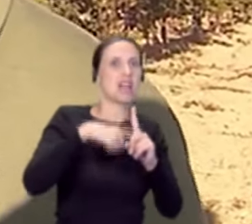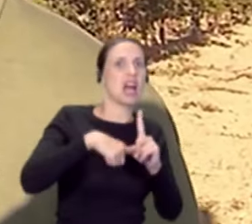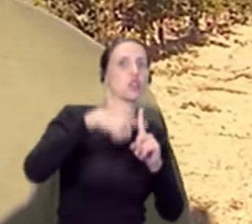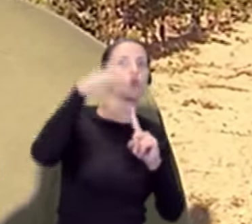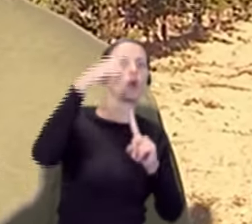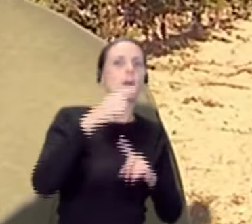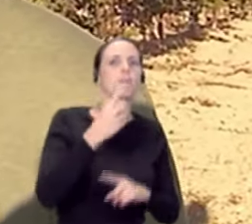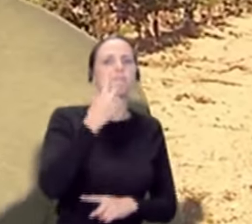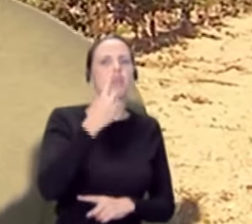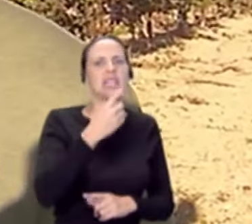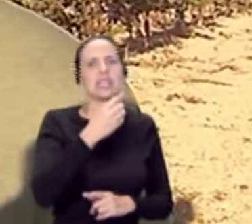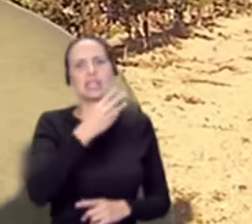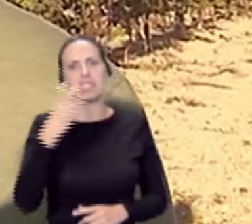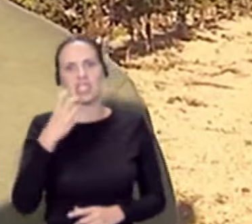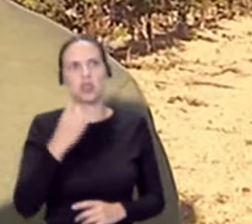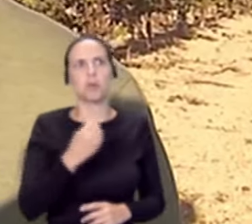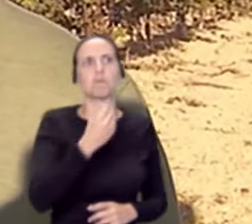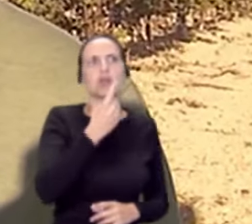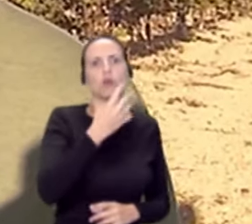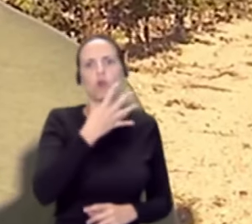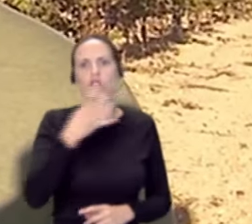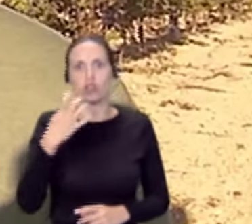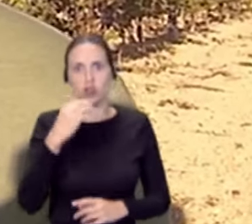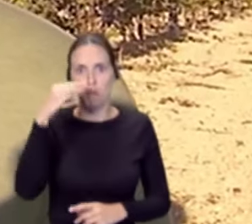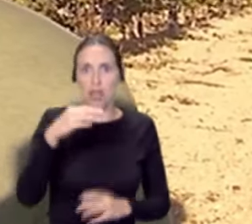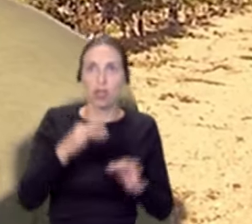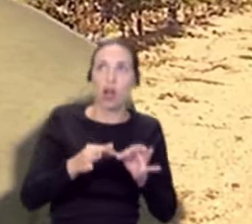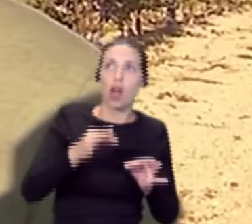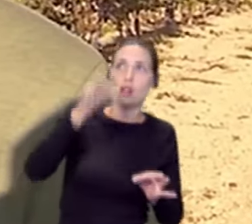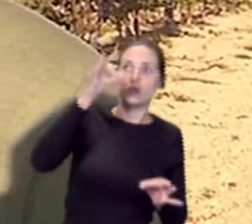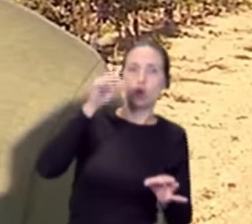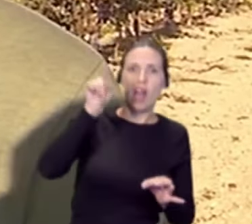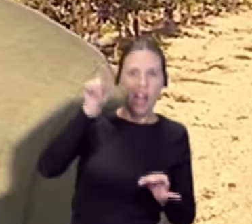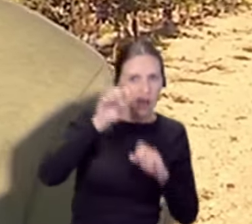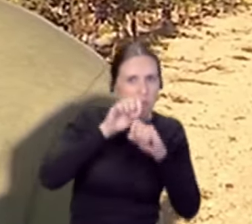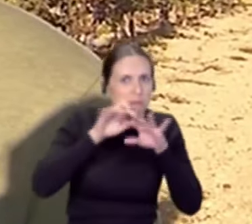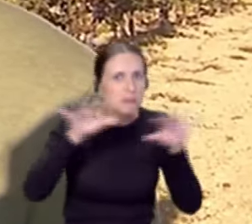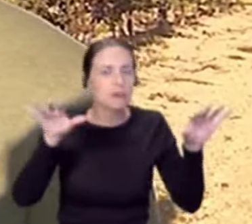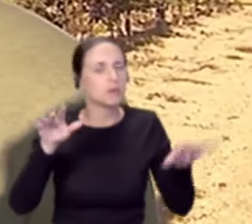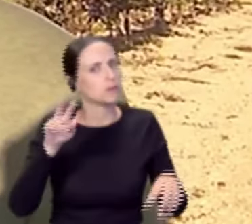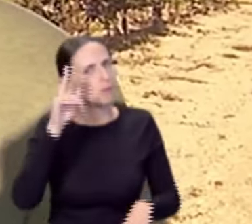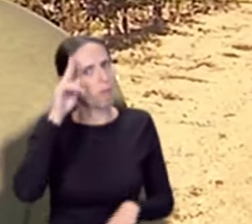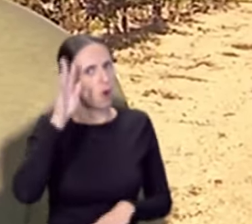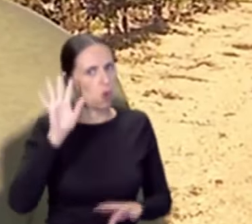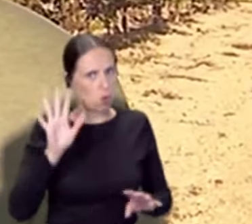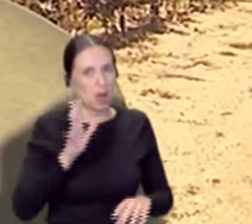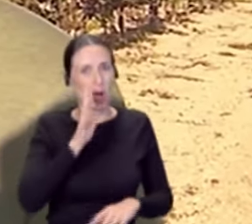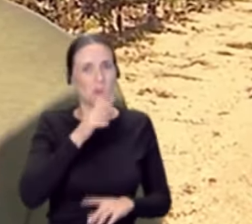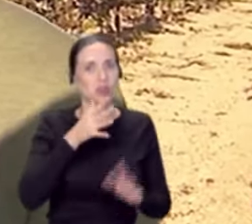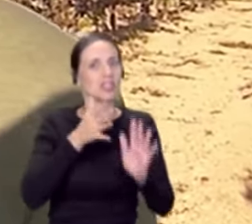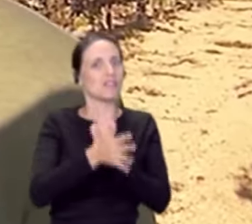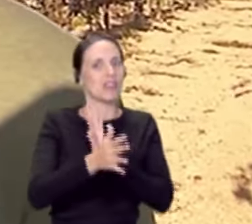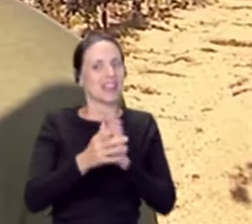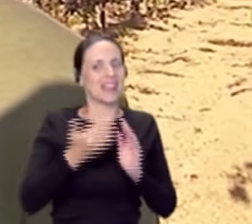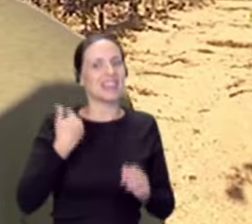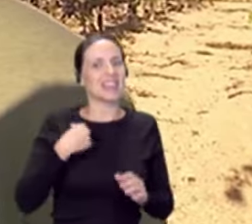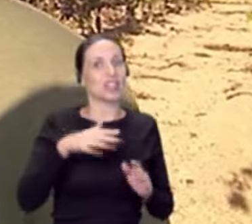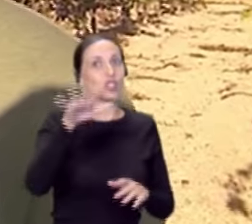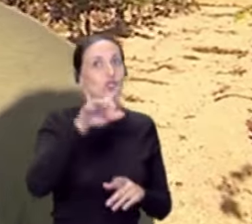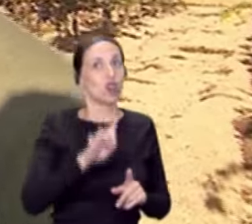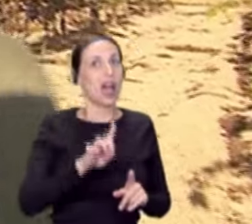1.300, 1.400 metros de altura, y eso nos preocupa. Uh-huh. Porque demuestra que ha habido un calentamiento y ha encontrado las